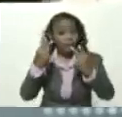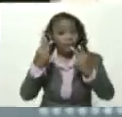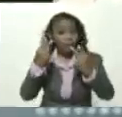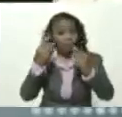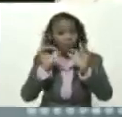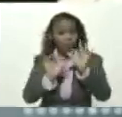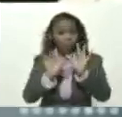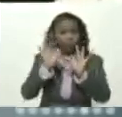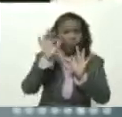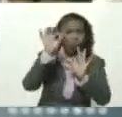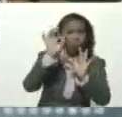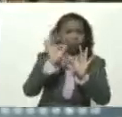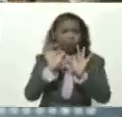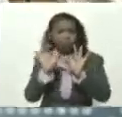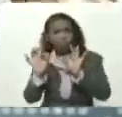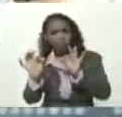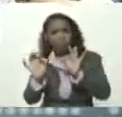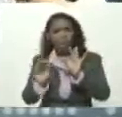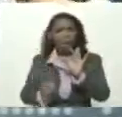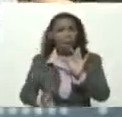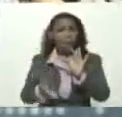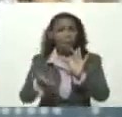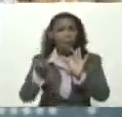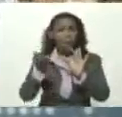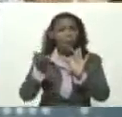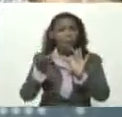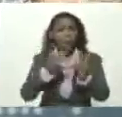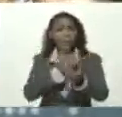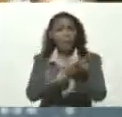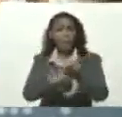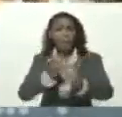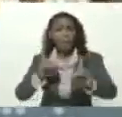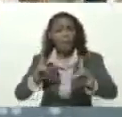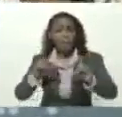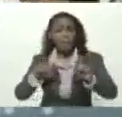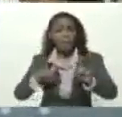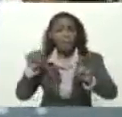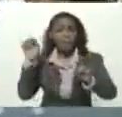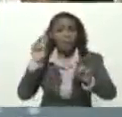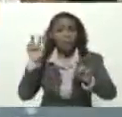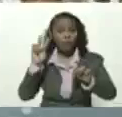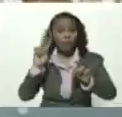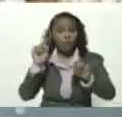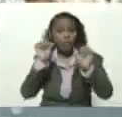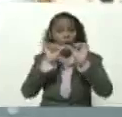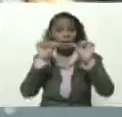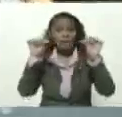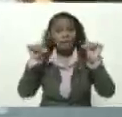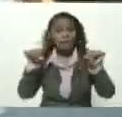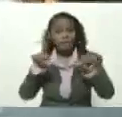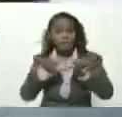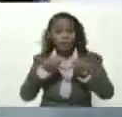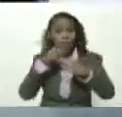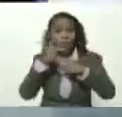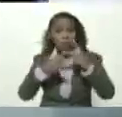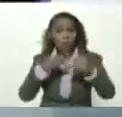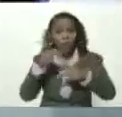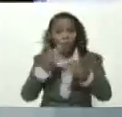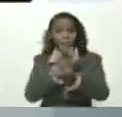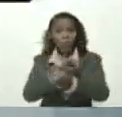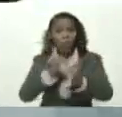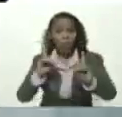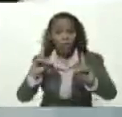la vitalidad y el vigor de la democracia venezolana, del sistema político